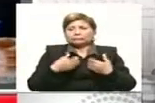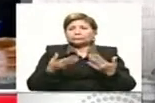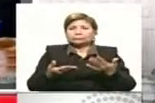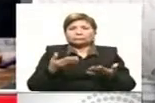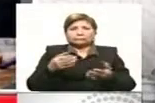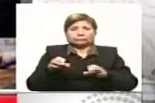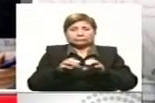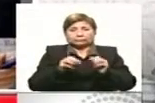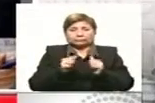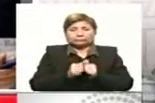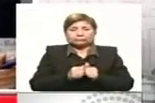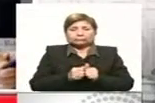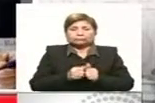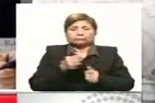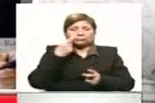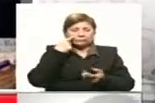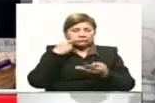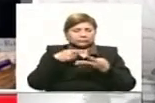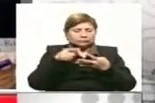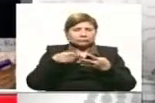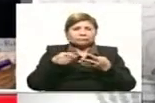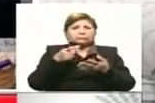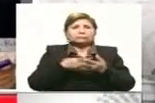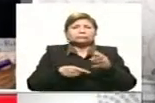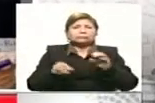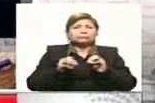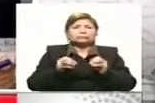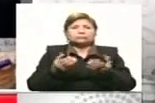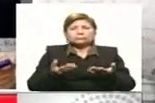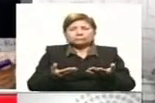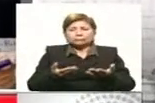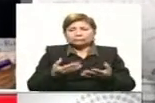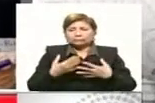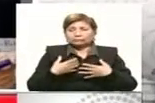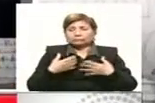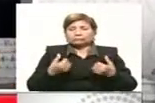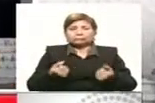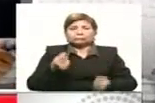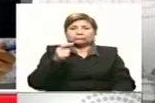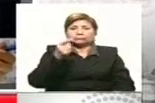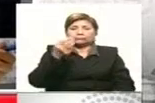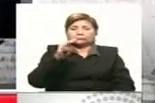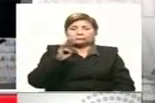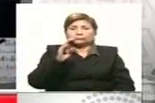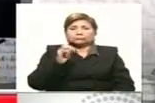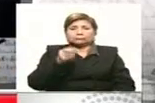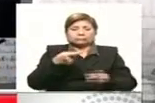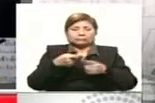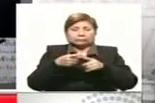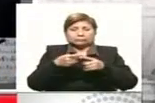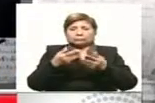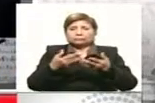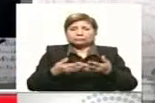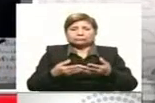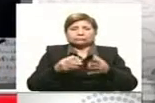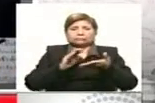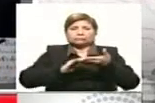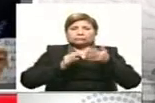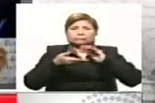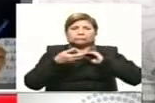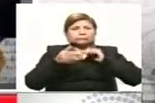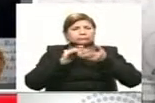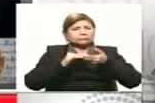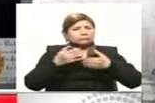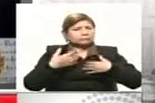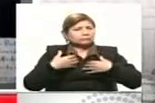usted ha hecho, de revisar en qué situación están el Centro de Salud de Tambo Grande, de Tejedores, de Comunidad Saludable